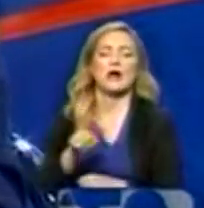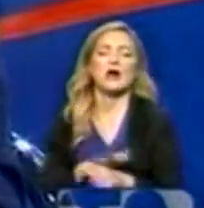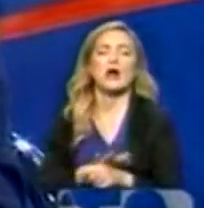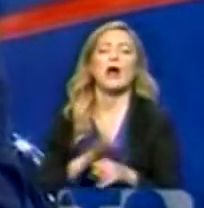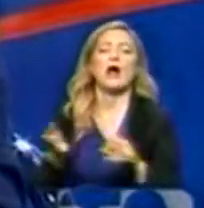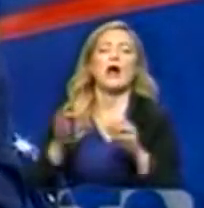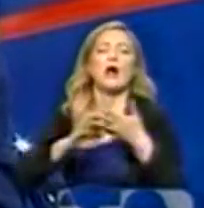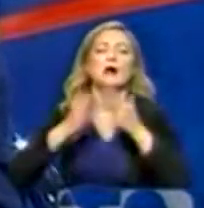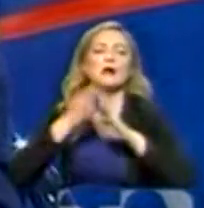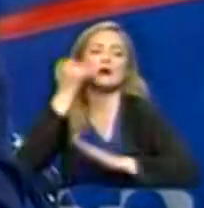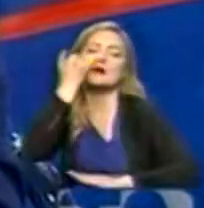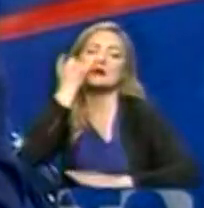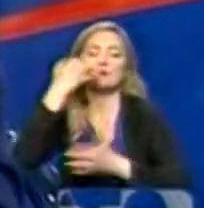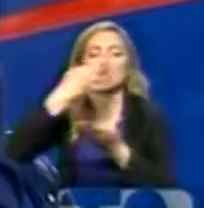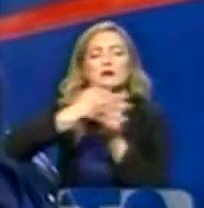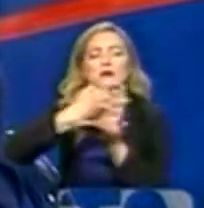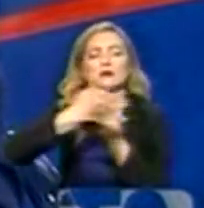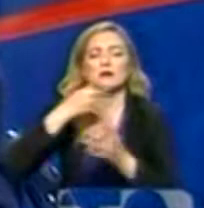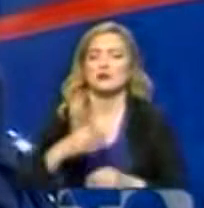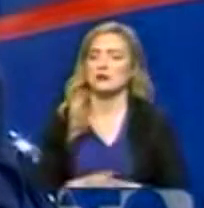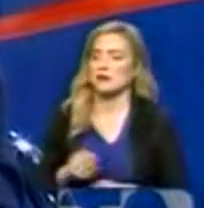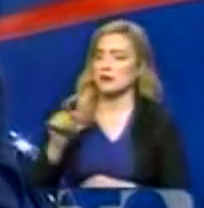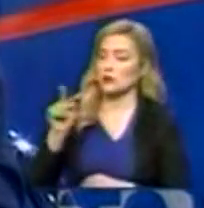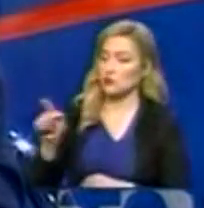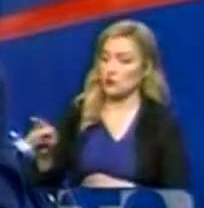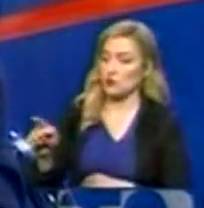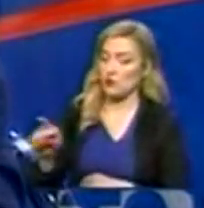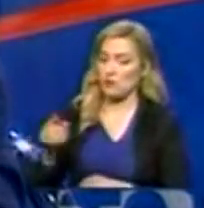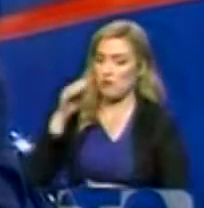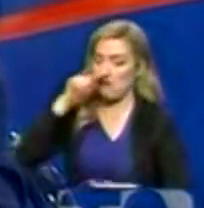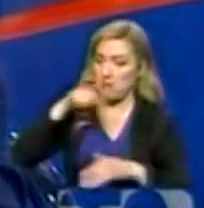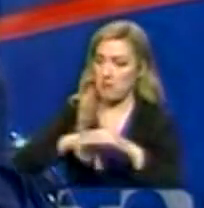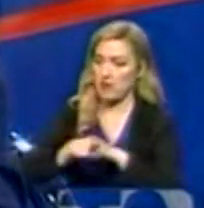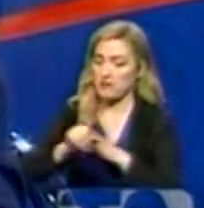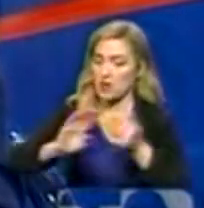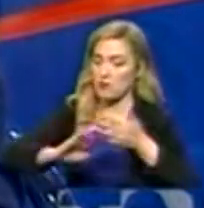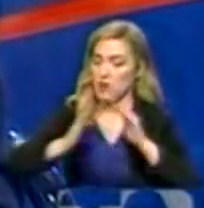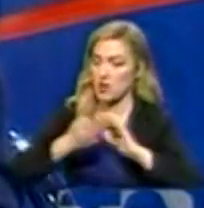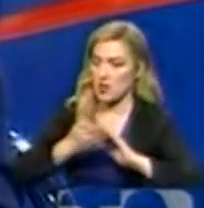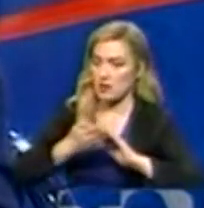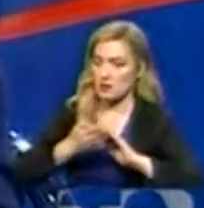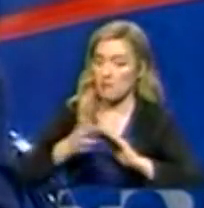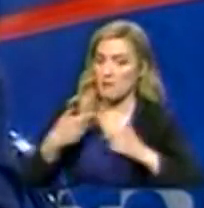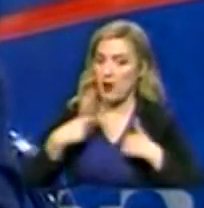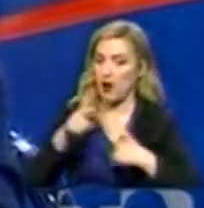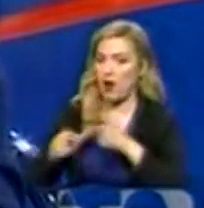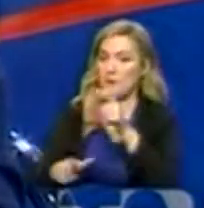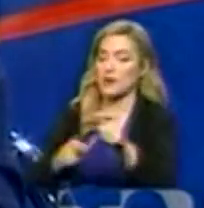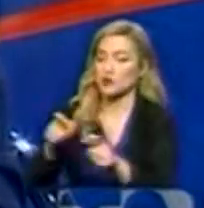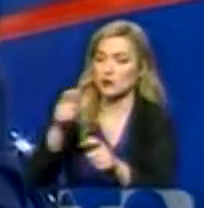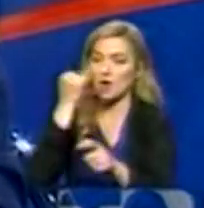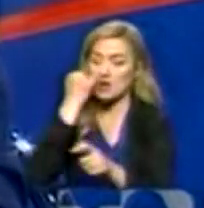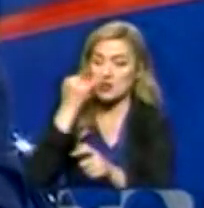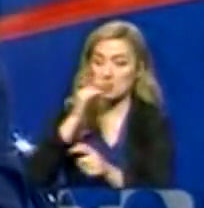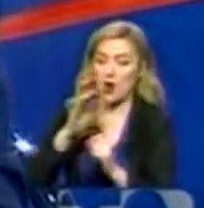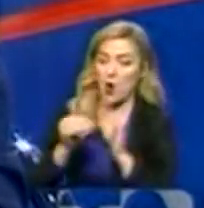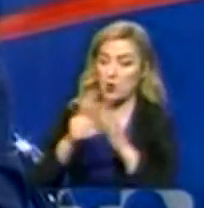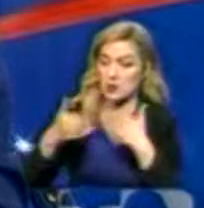justicia indígena. Sonnenholzner aseguró que seguirá recorriendo comunidades y que no contestará con odio.